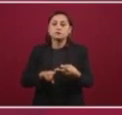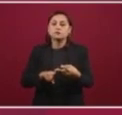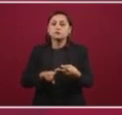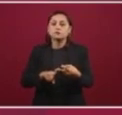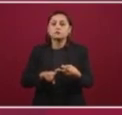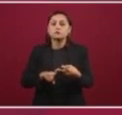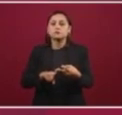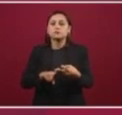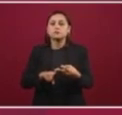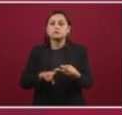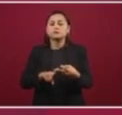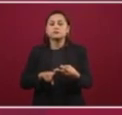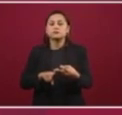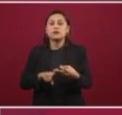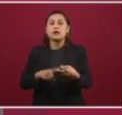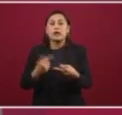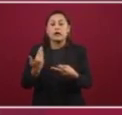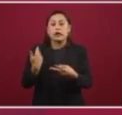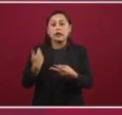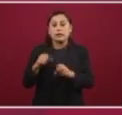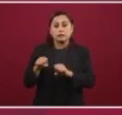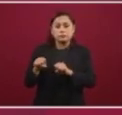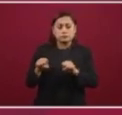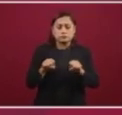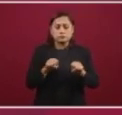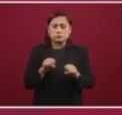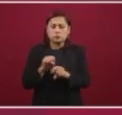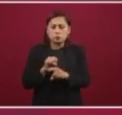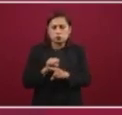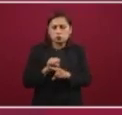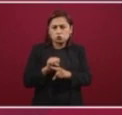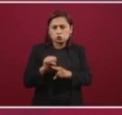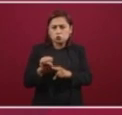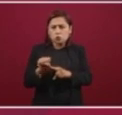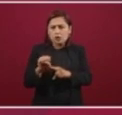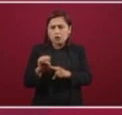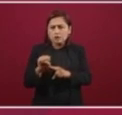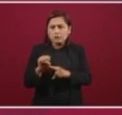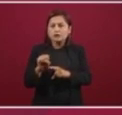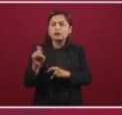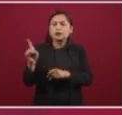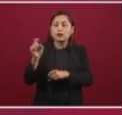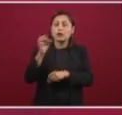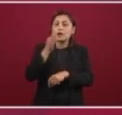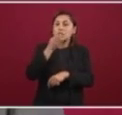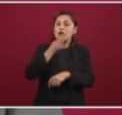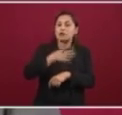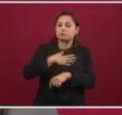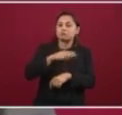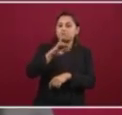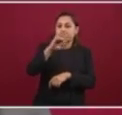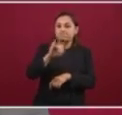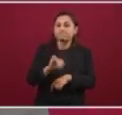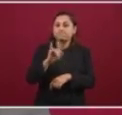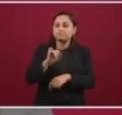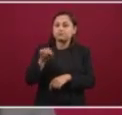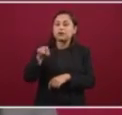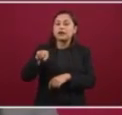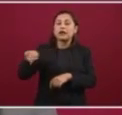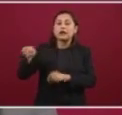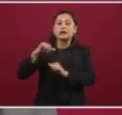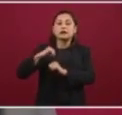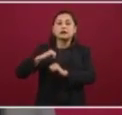se presentó esta serie de sismos de baja intensidad, nos informaron, están pendientes